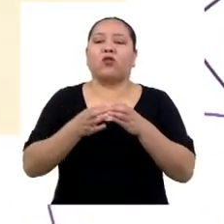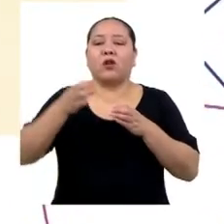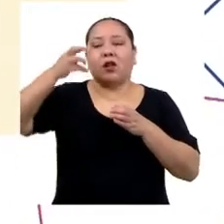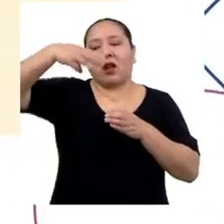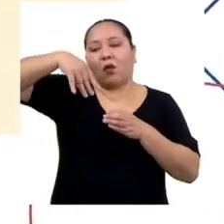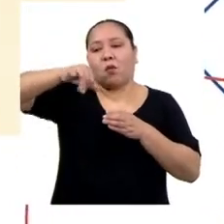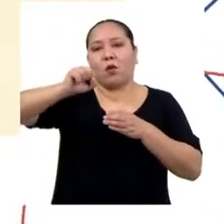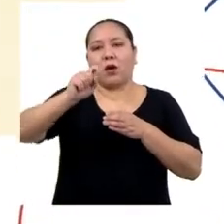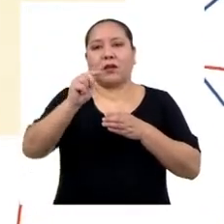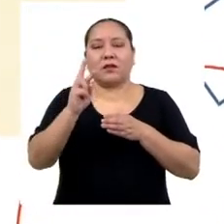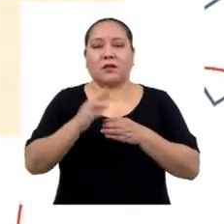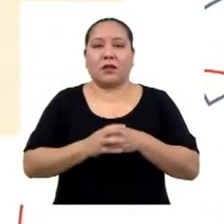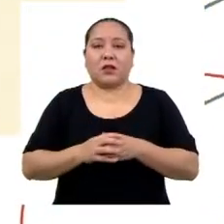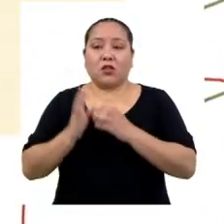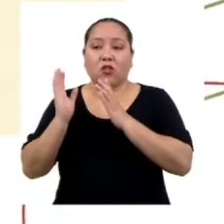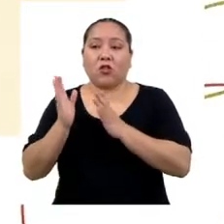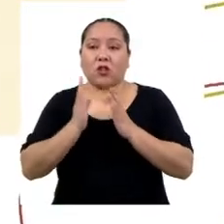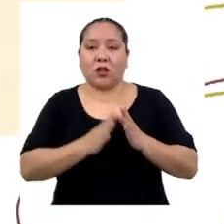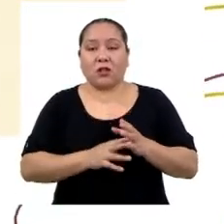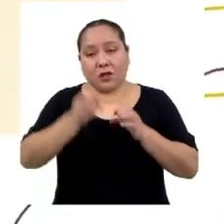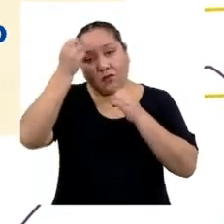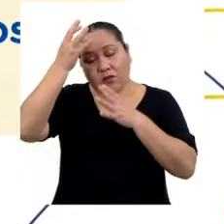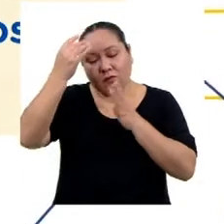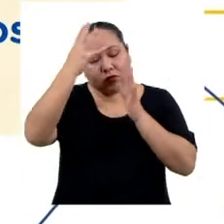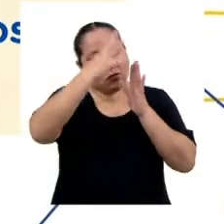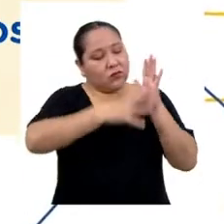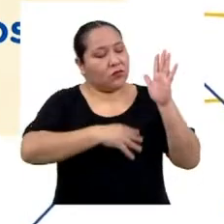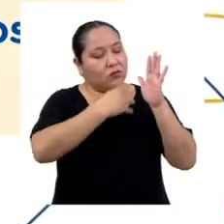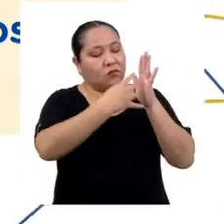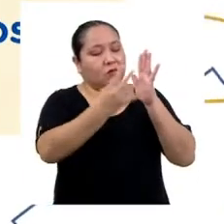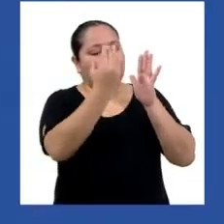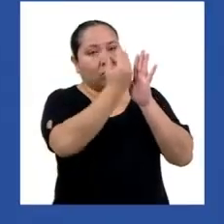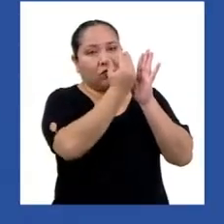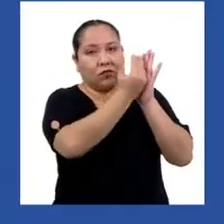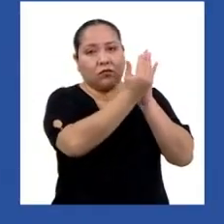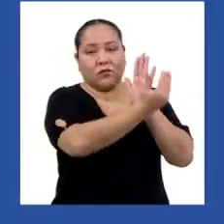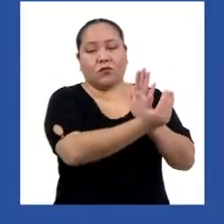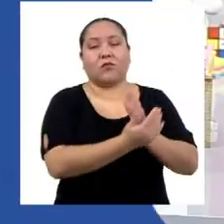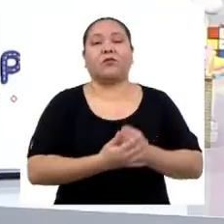organizar los datos en tablas de frecuencia para datos agrupados.